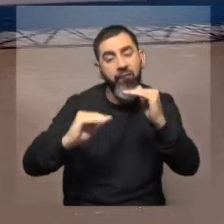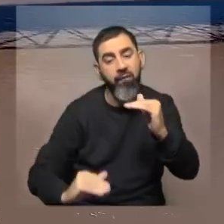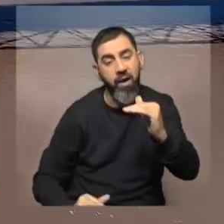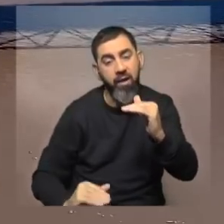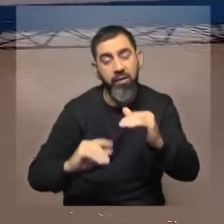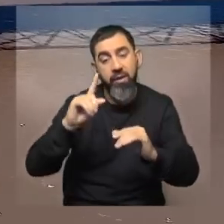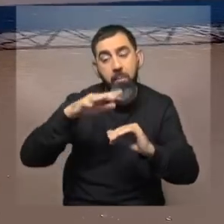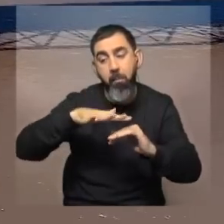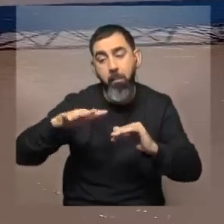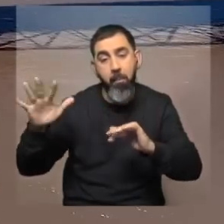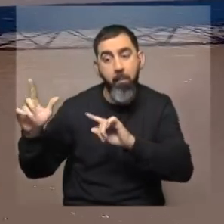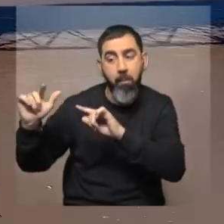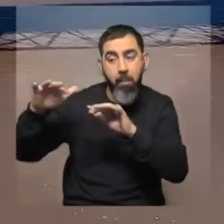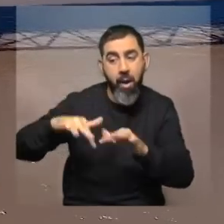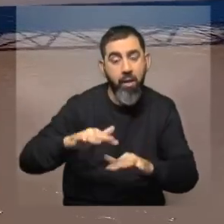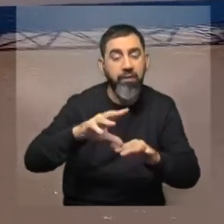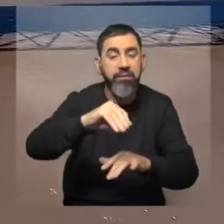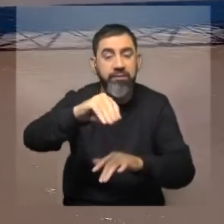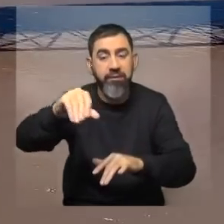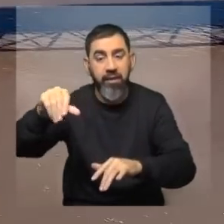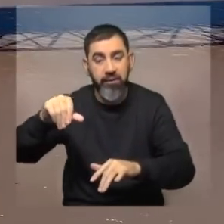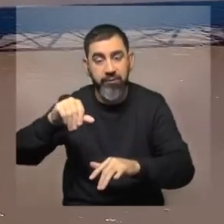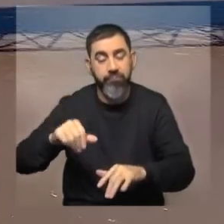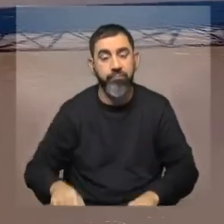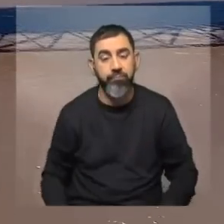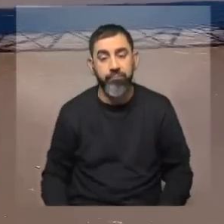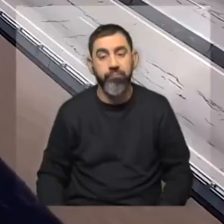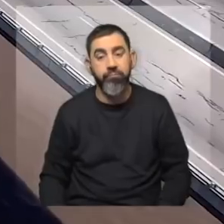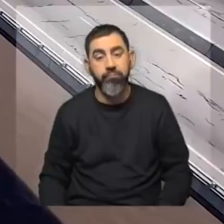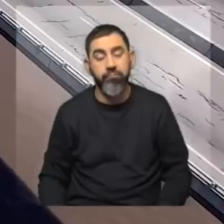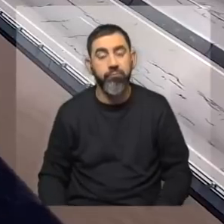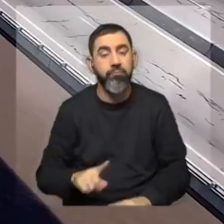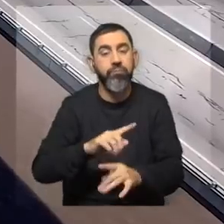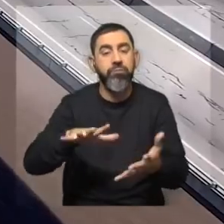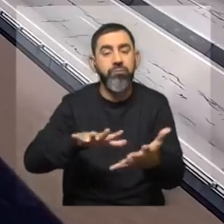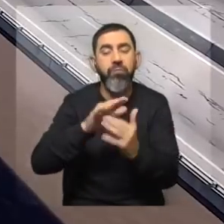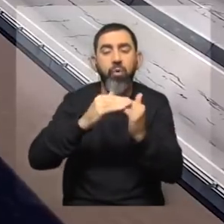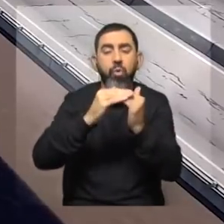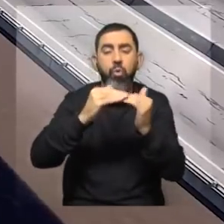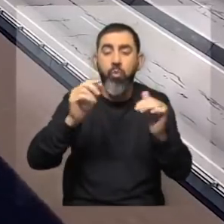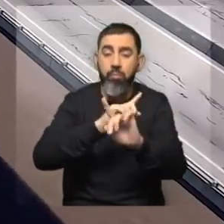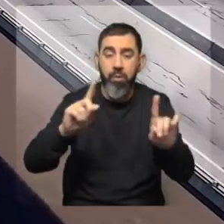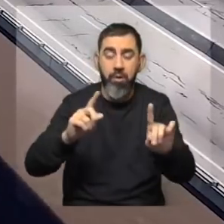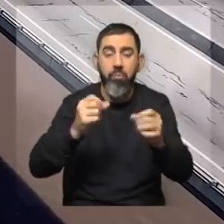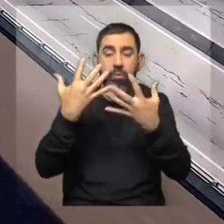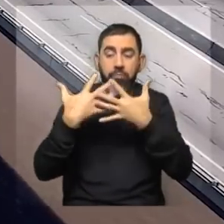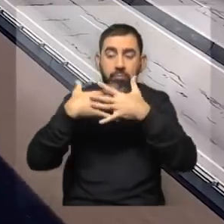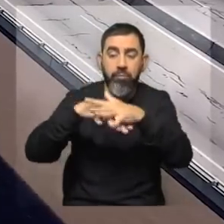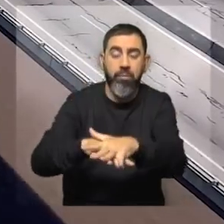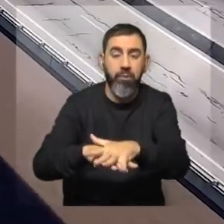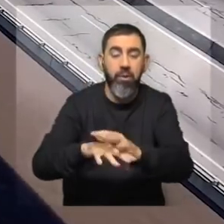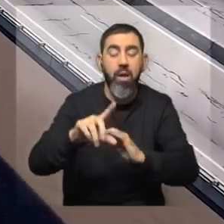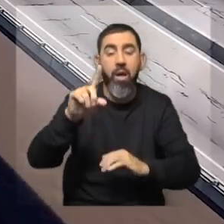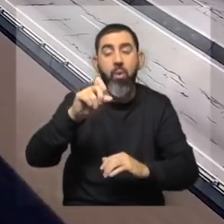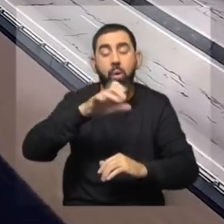agua Los Pozos tienen intrusión Salina pero no no es una situación normal y justamente porque se está mezclando agua de